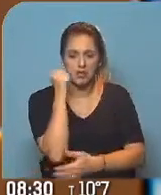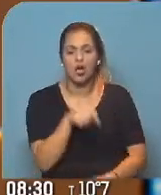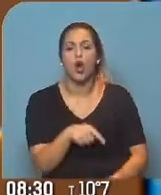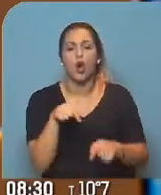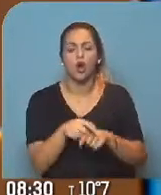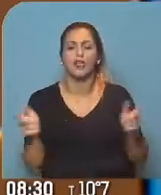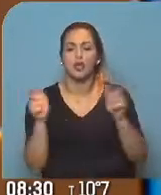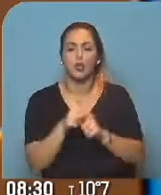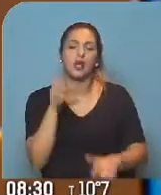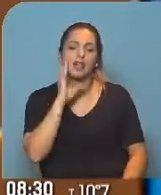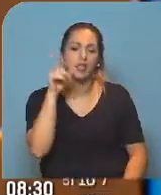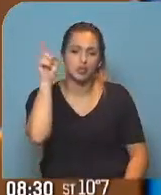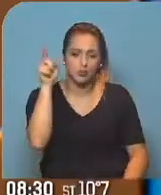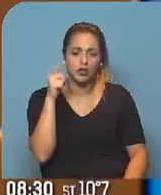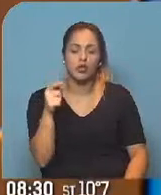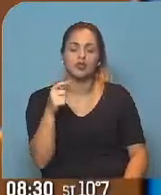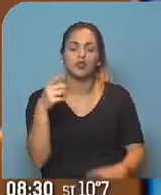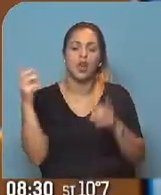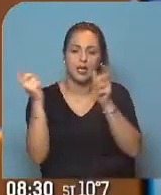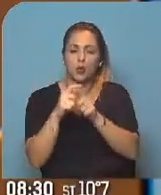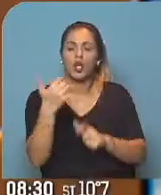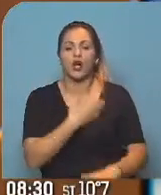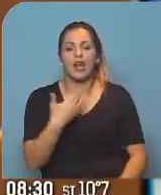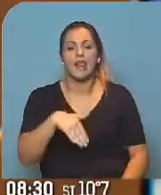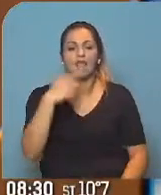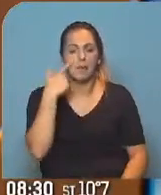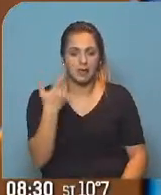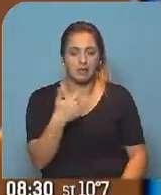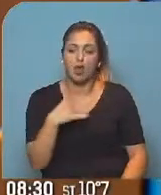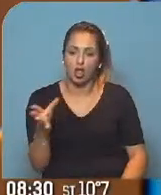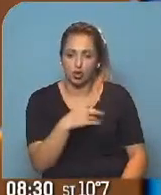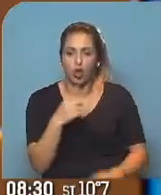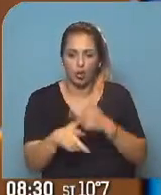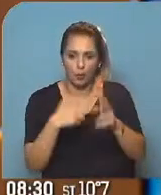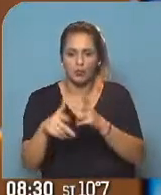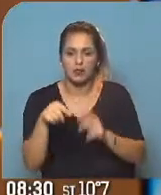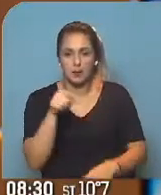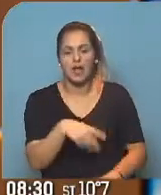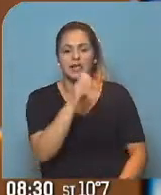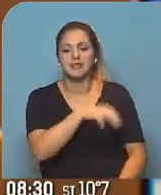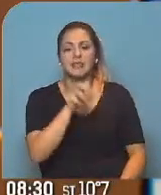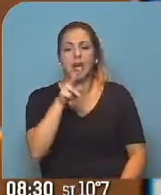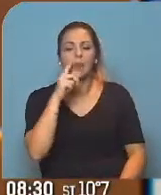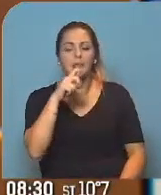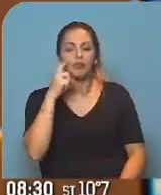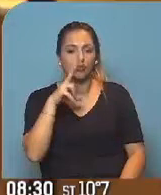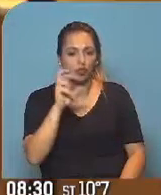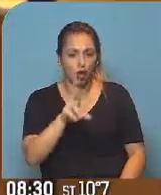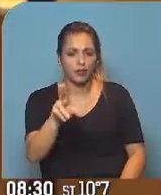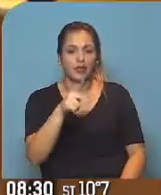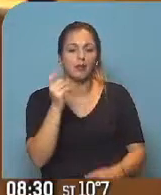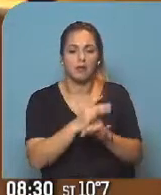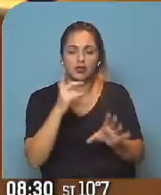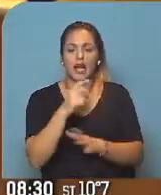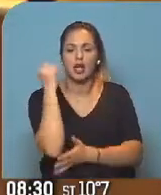reunión en washington con el fondo monetario internacional de todo esto vamos a estar hablando el con víctor beker que es economista ex